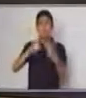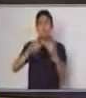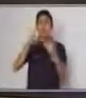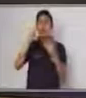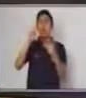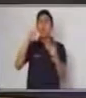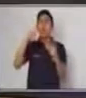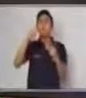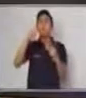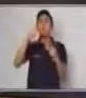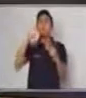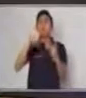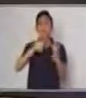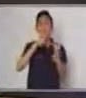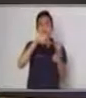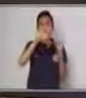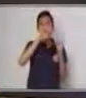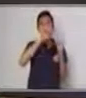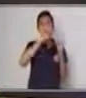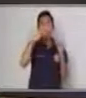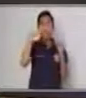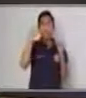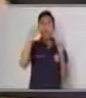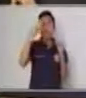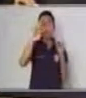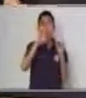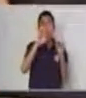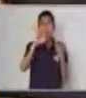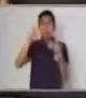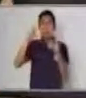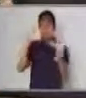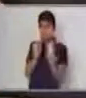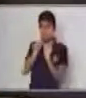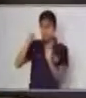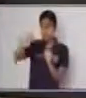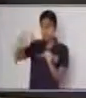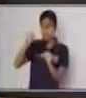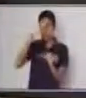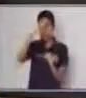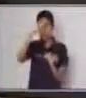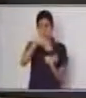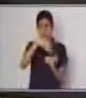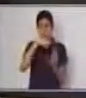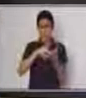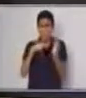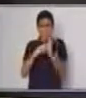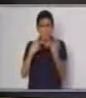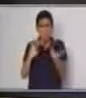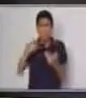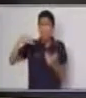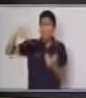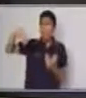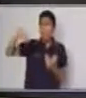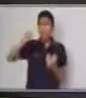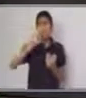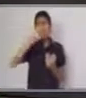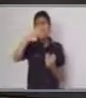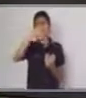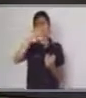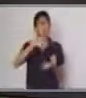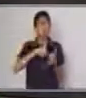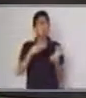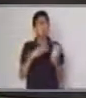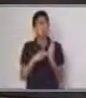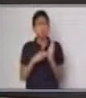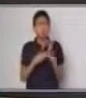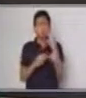de multiplicar. ¿Qué nos dice la frase mínimo común múltiplo?